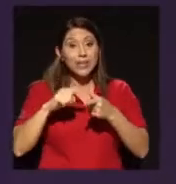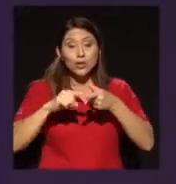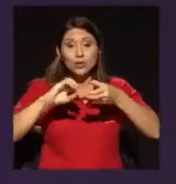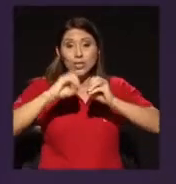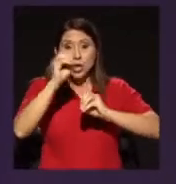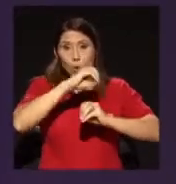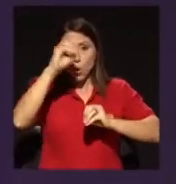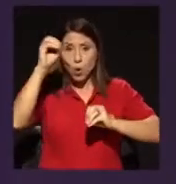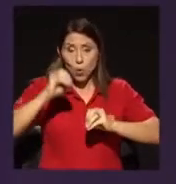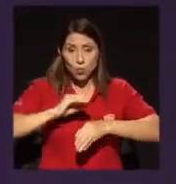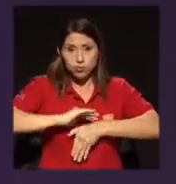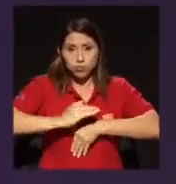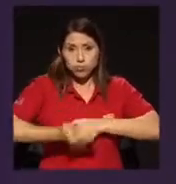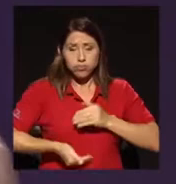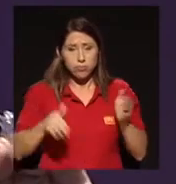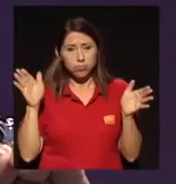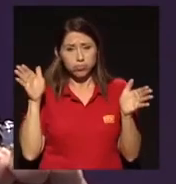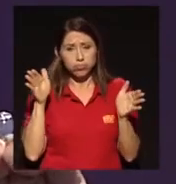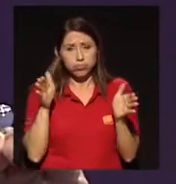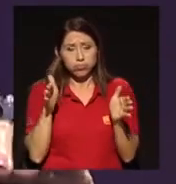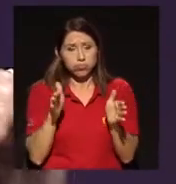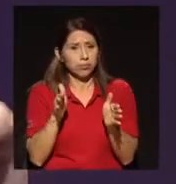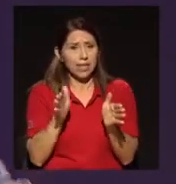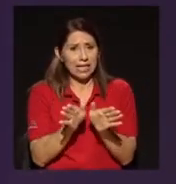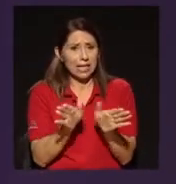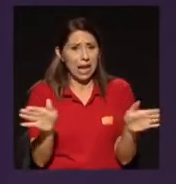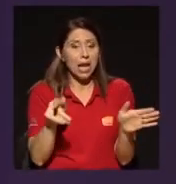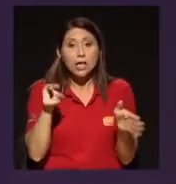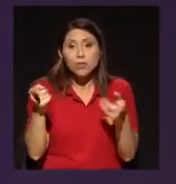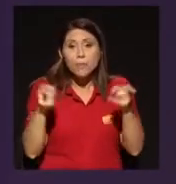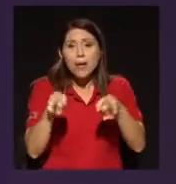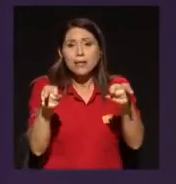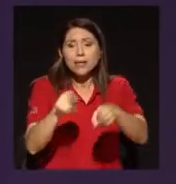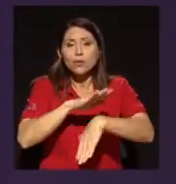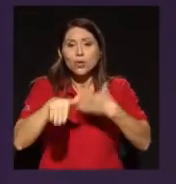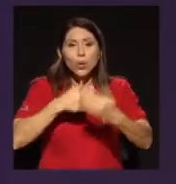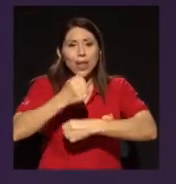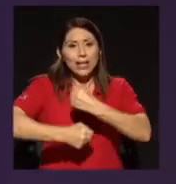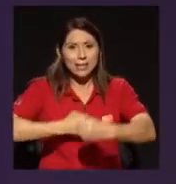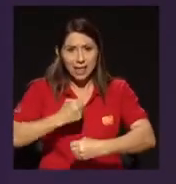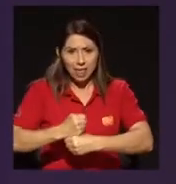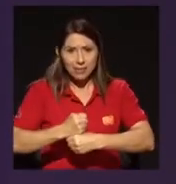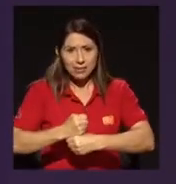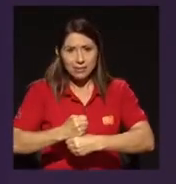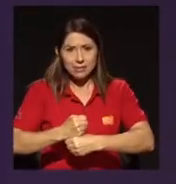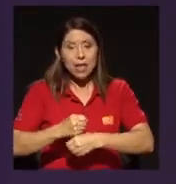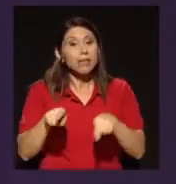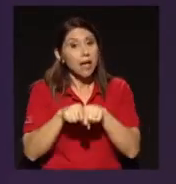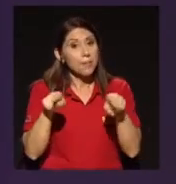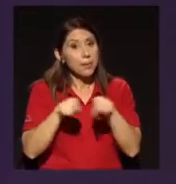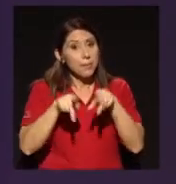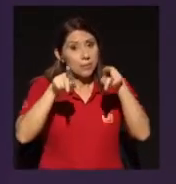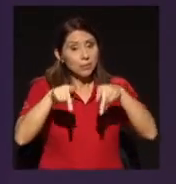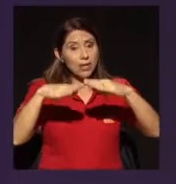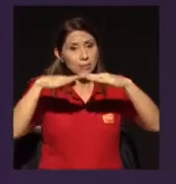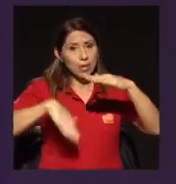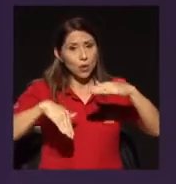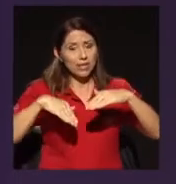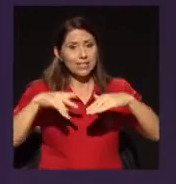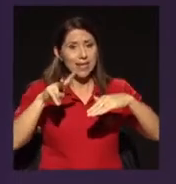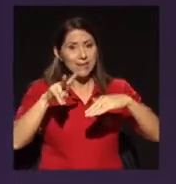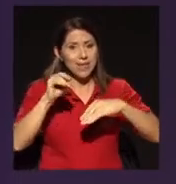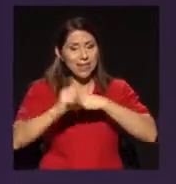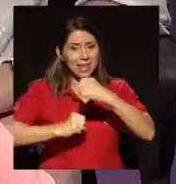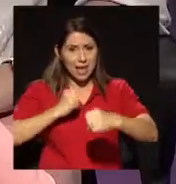de fecundidad, y esto ha ocurrido en todas las edades, incluyendo en las menores de 20 años.